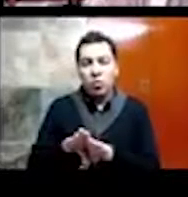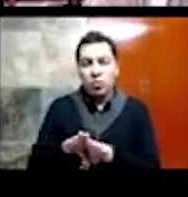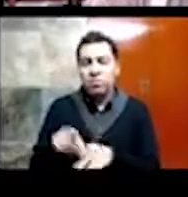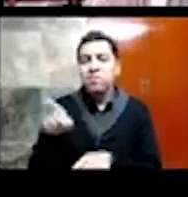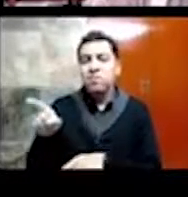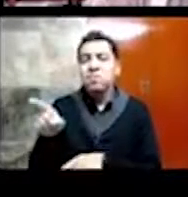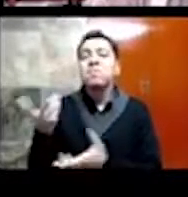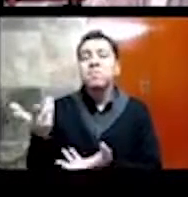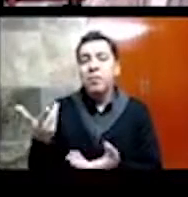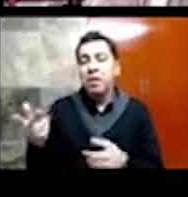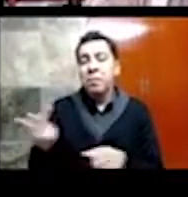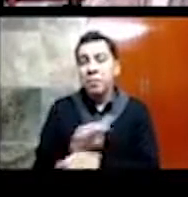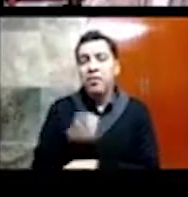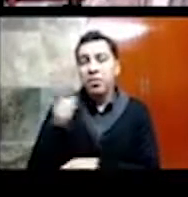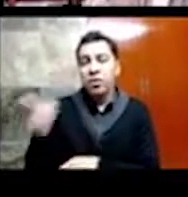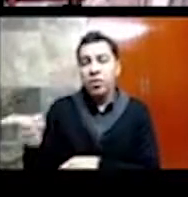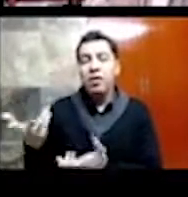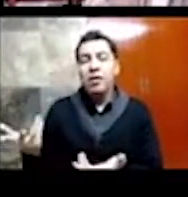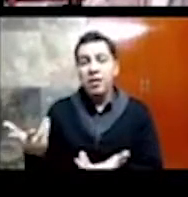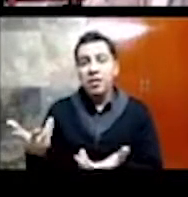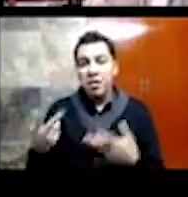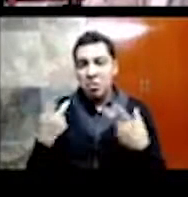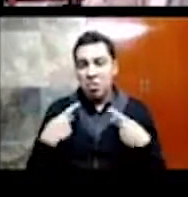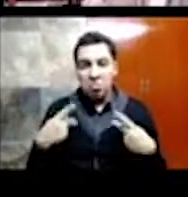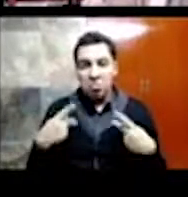luego por magníficos